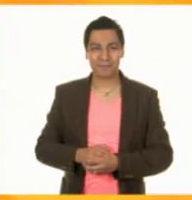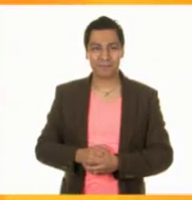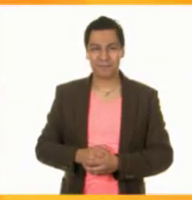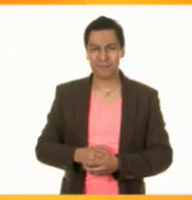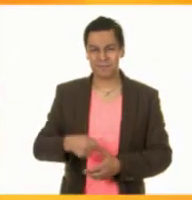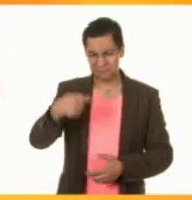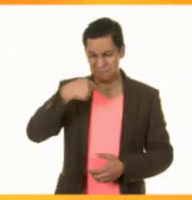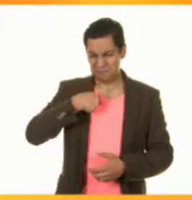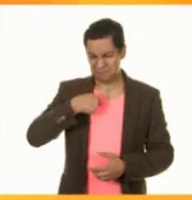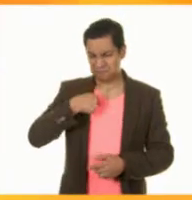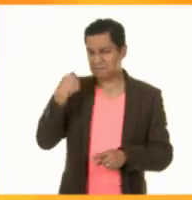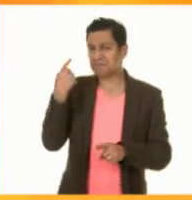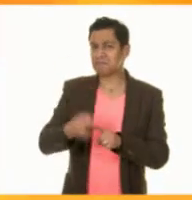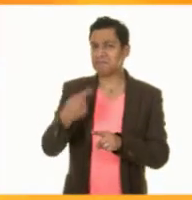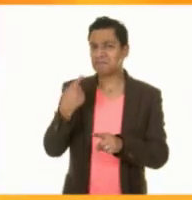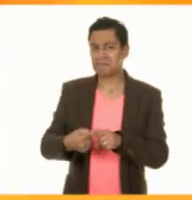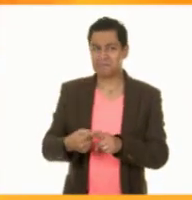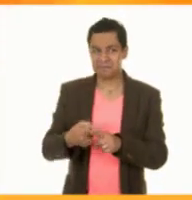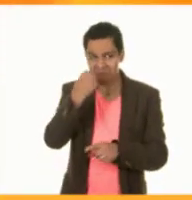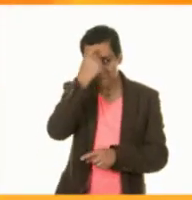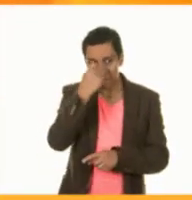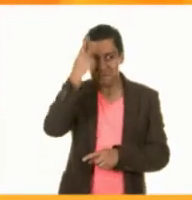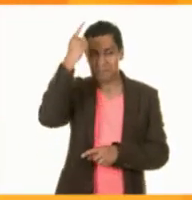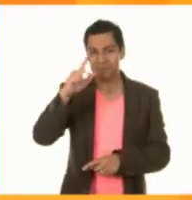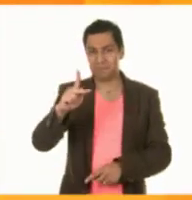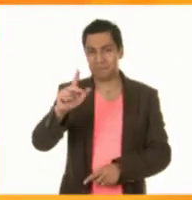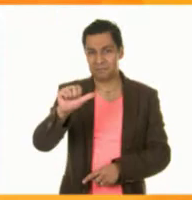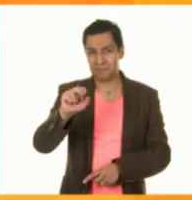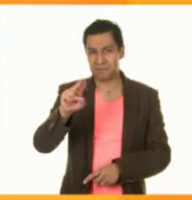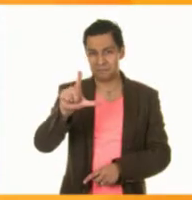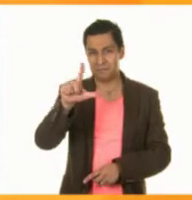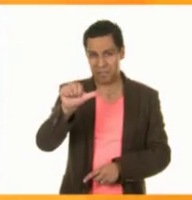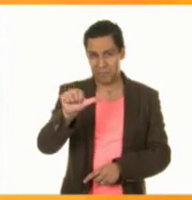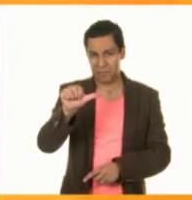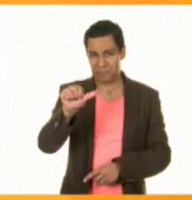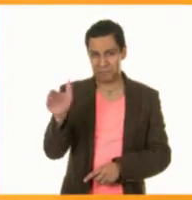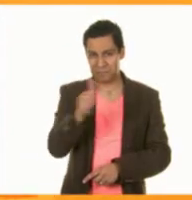¿Quién soy yo? De Paula Vázquez.